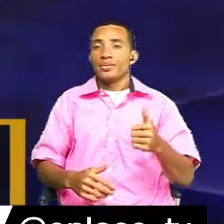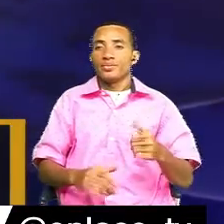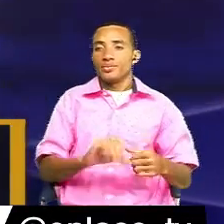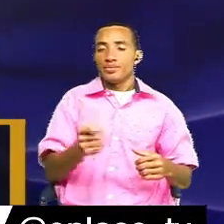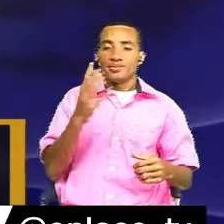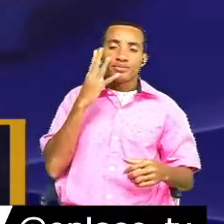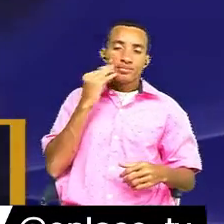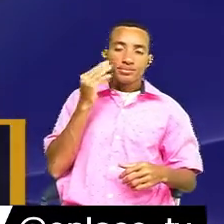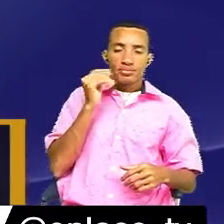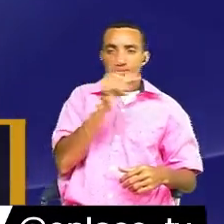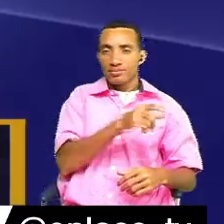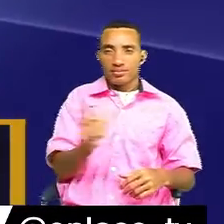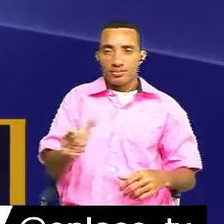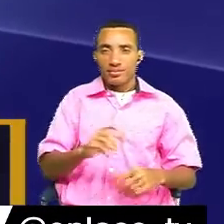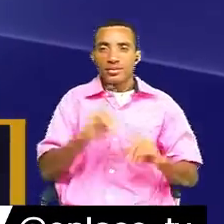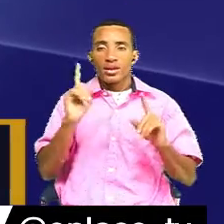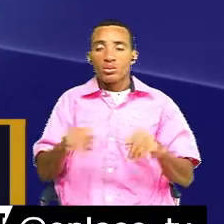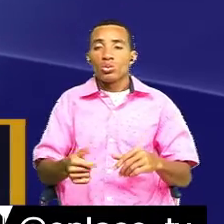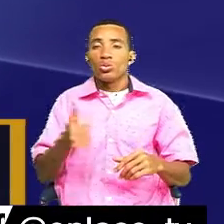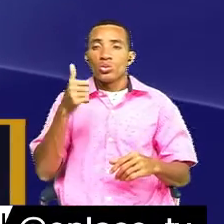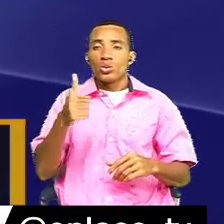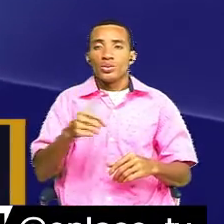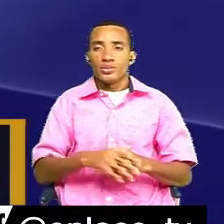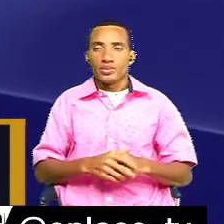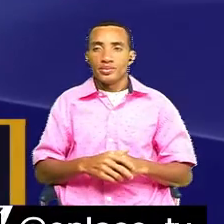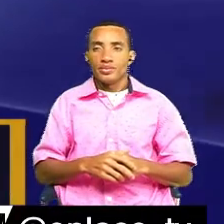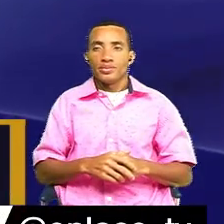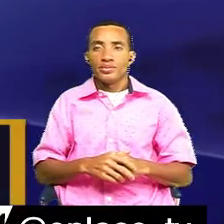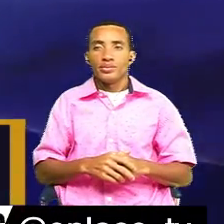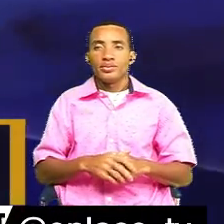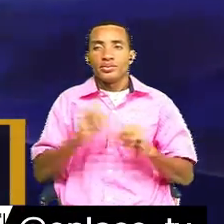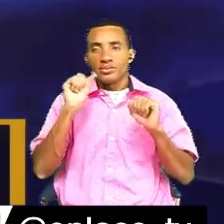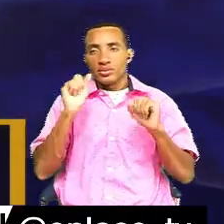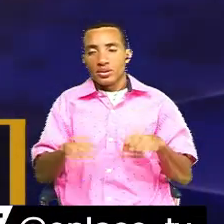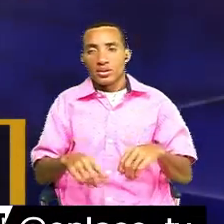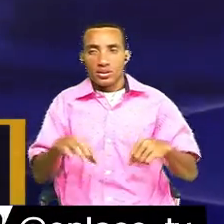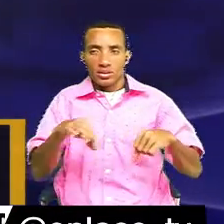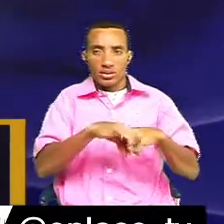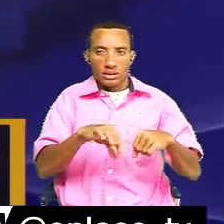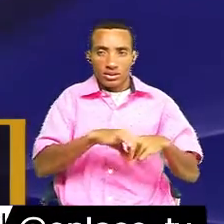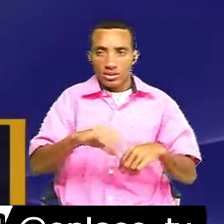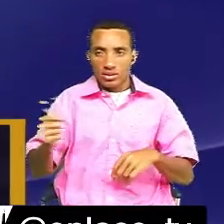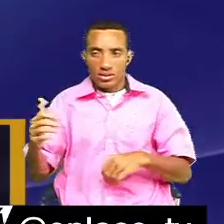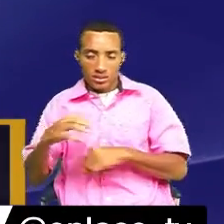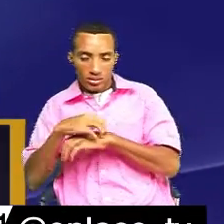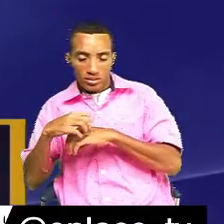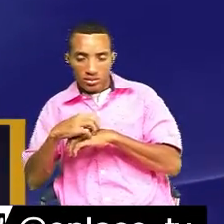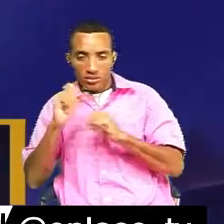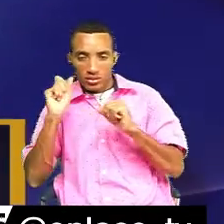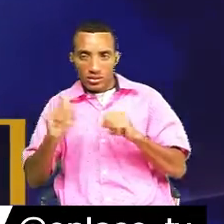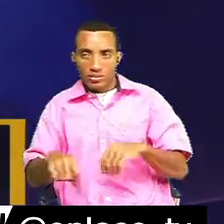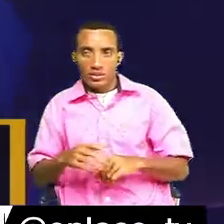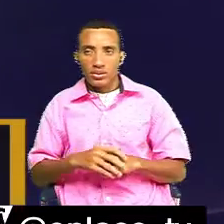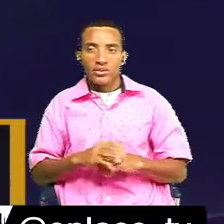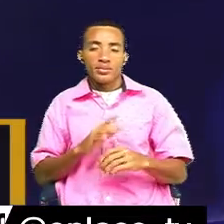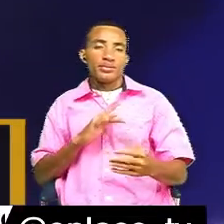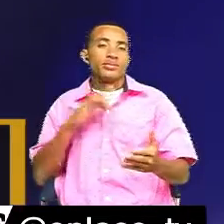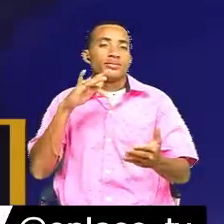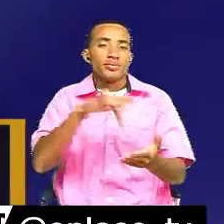experiencia y de juventud que andan en un muy buen momento, pero más de lo que pueda hacer Alianza es lo que pueda hacer Deportes Tolima y ir allá